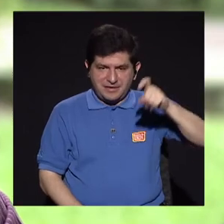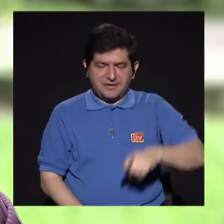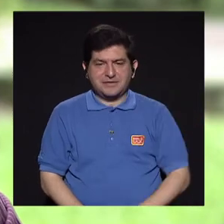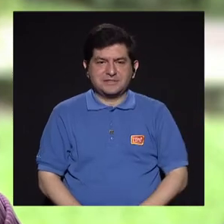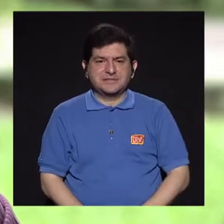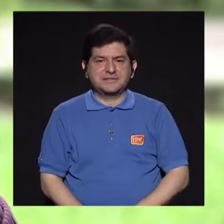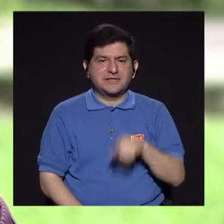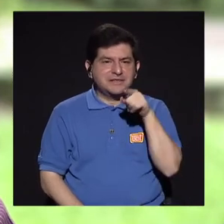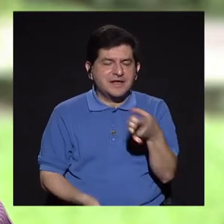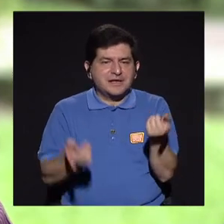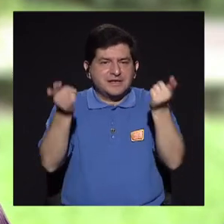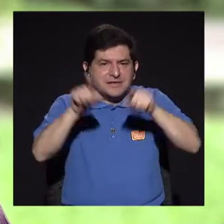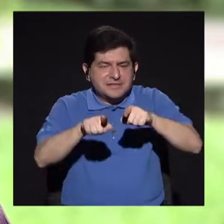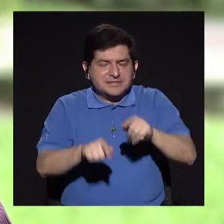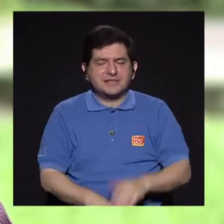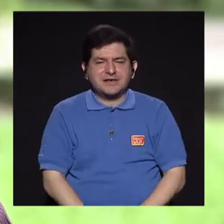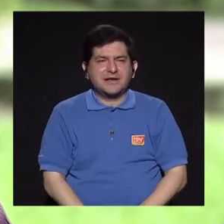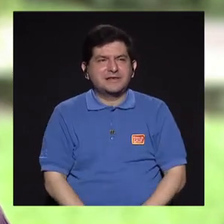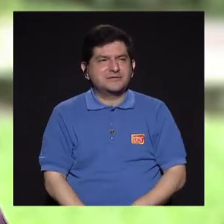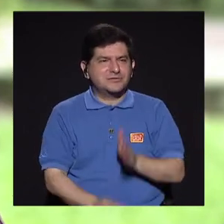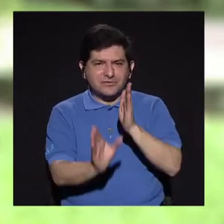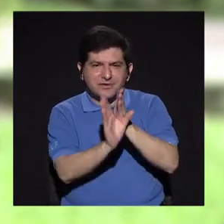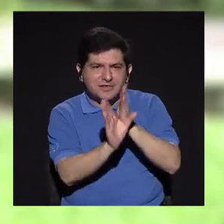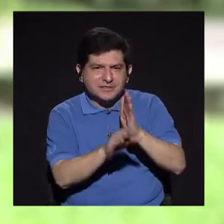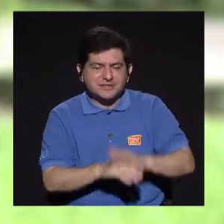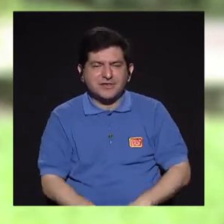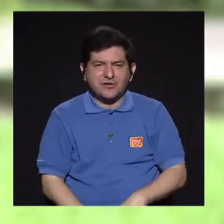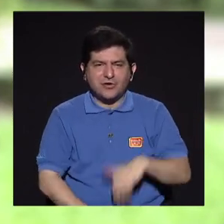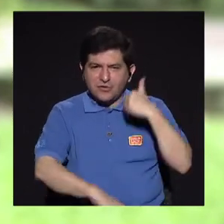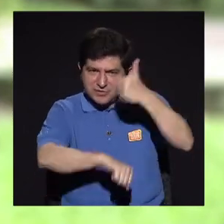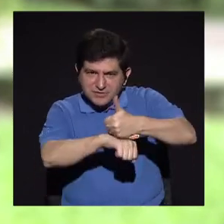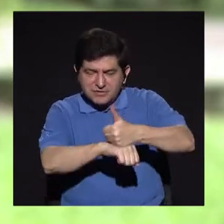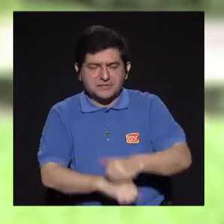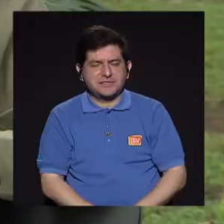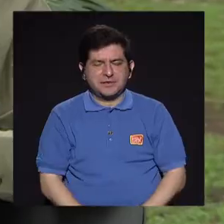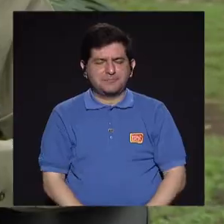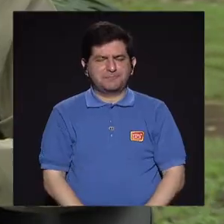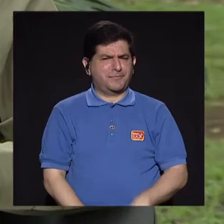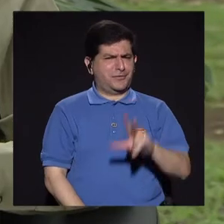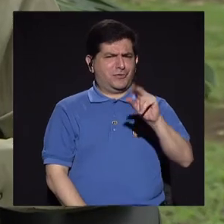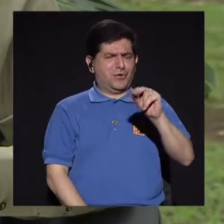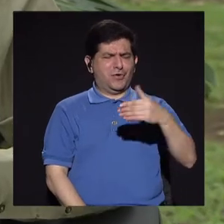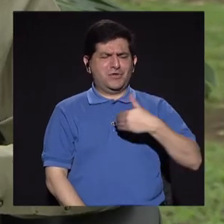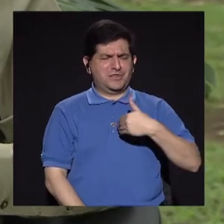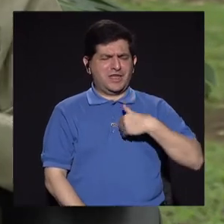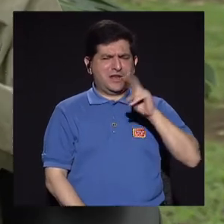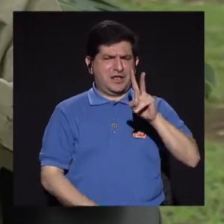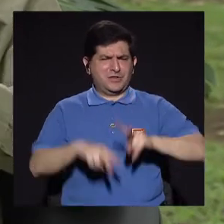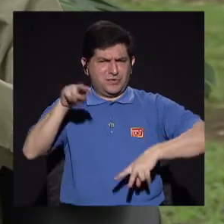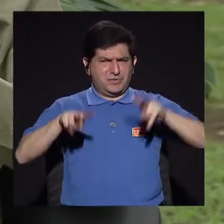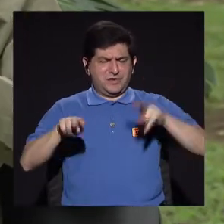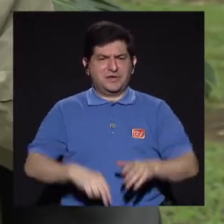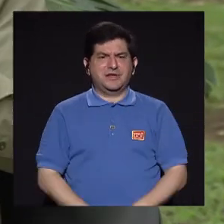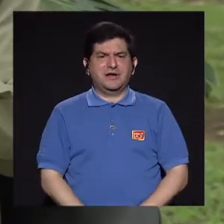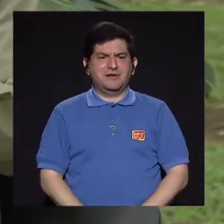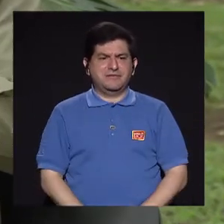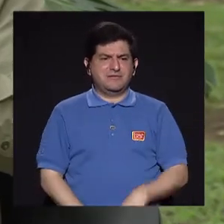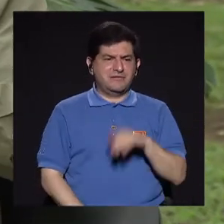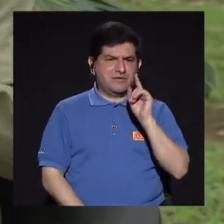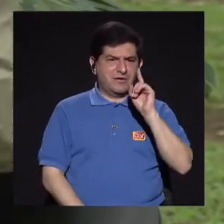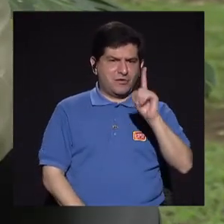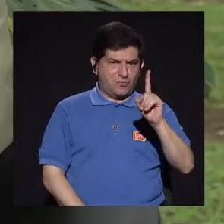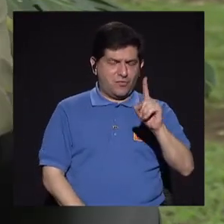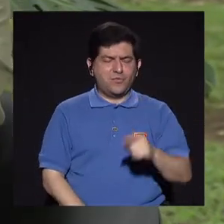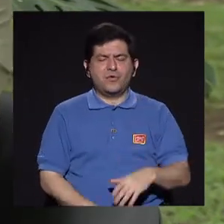Eso es lo que lo que resume. No, las flores de Bach tienen dos variantes. O sea, Bach tiene un libro que se llama, se mal tradujo